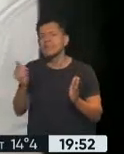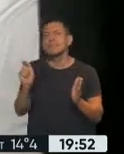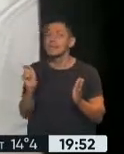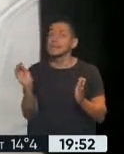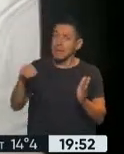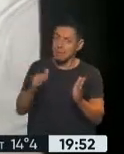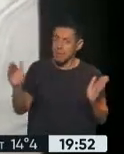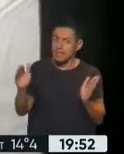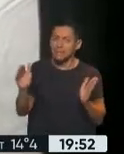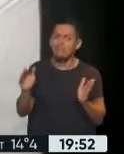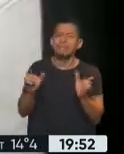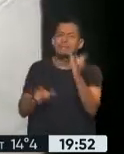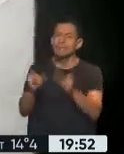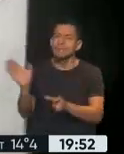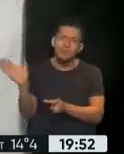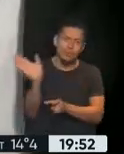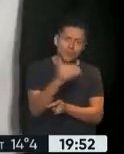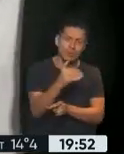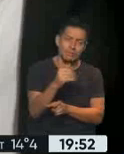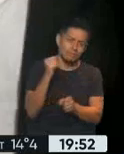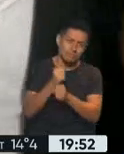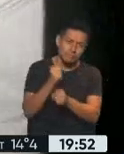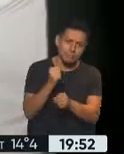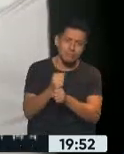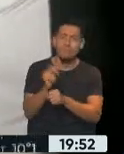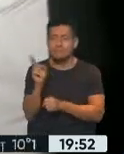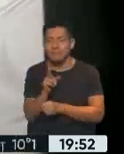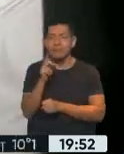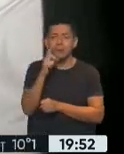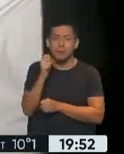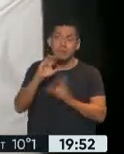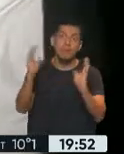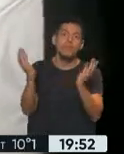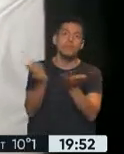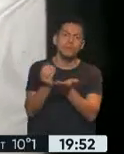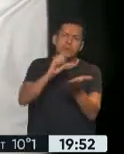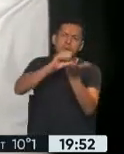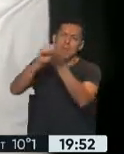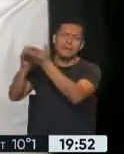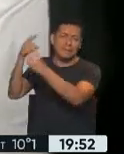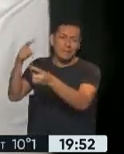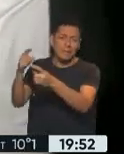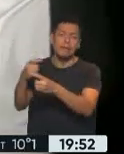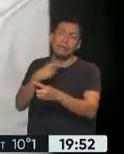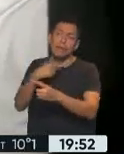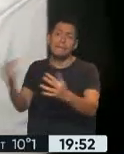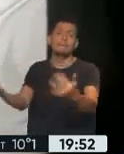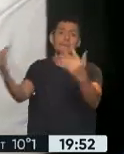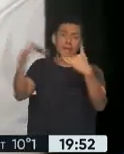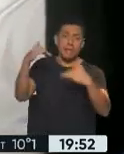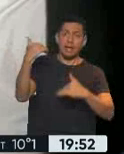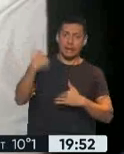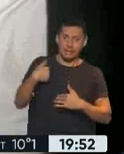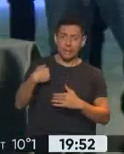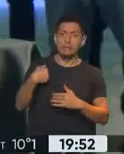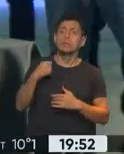6 meses más para todos los trabajadores y trabajadoras del mundo que quieran venir a la Argentina a